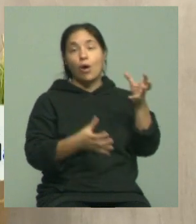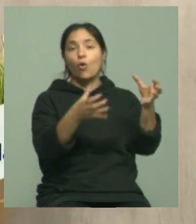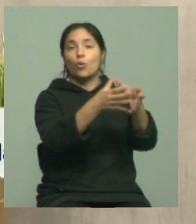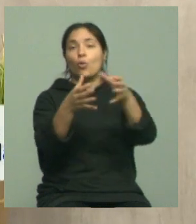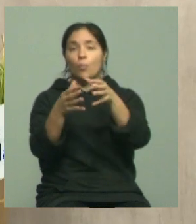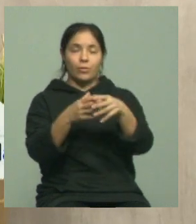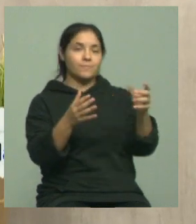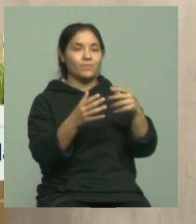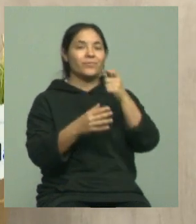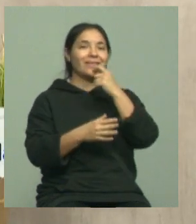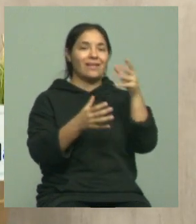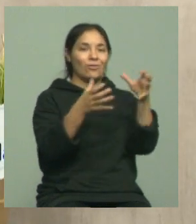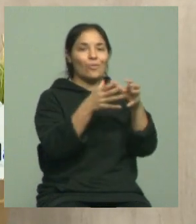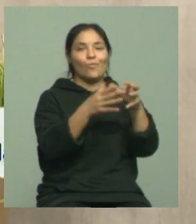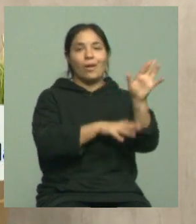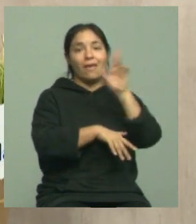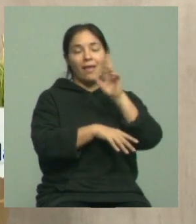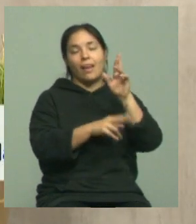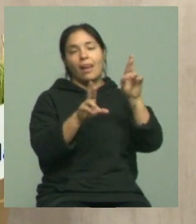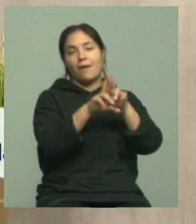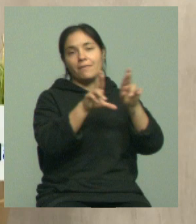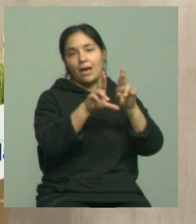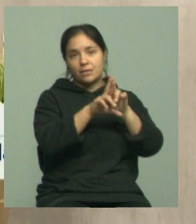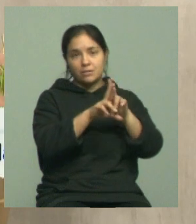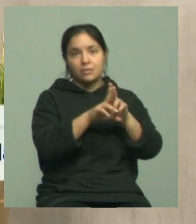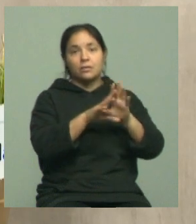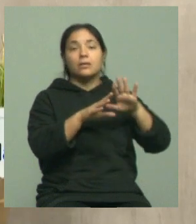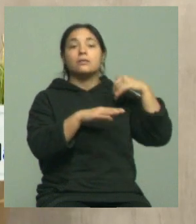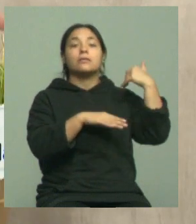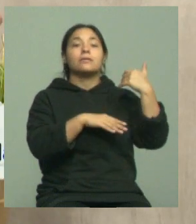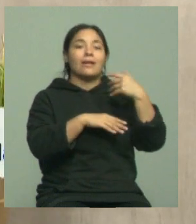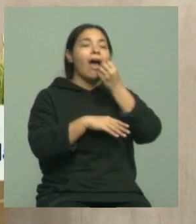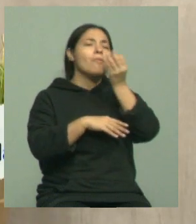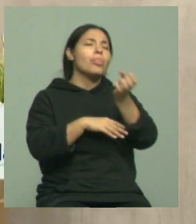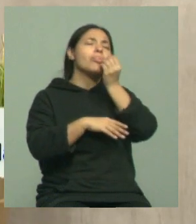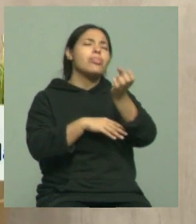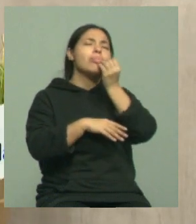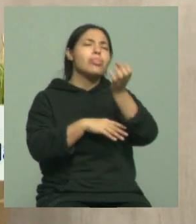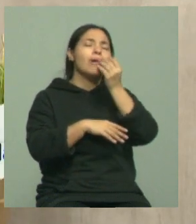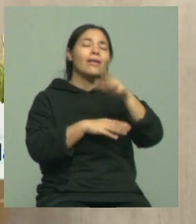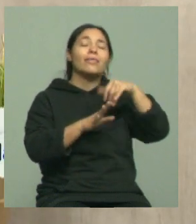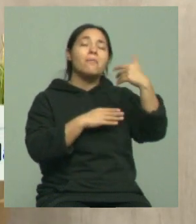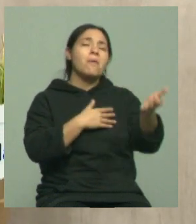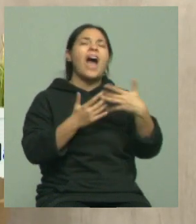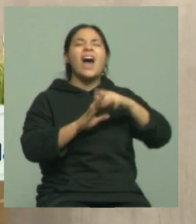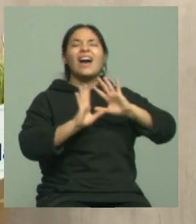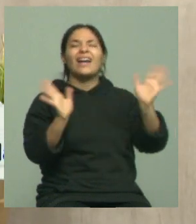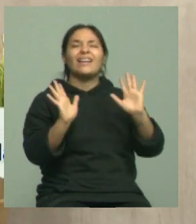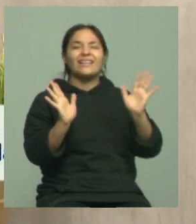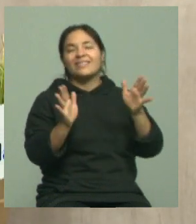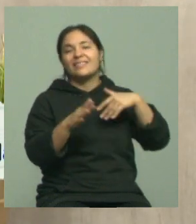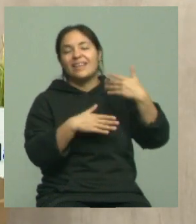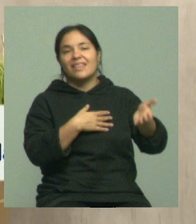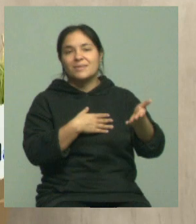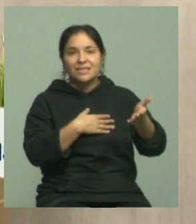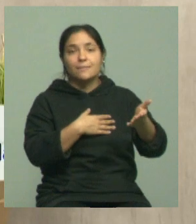en este caso lesbianas, traen como resultado, o pueden traer como resultado, porque no es cierto que todo discurso de odio trae como resultado un crimen,